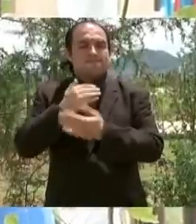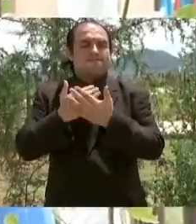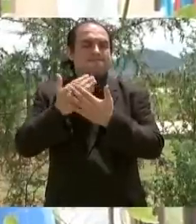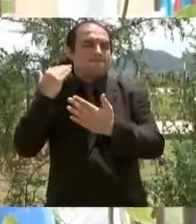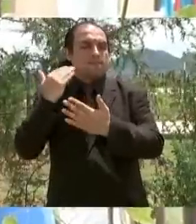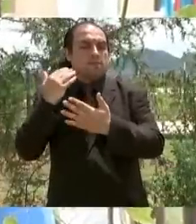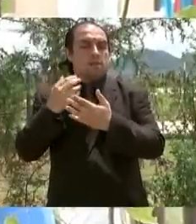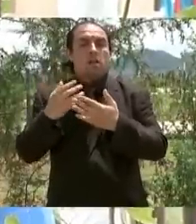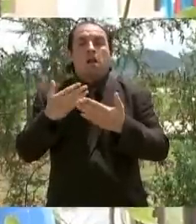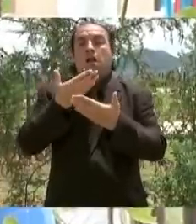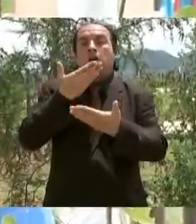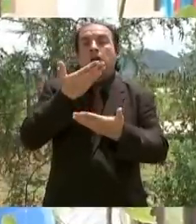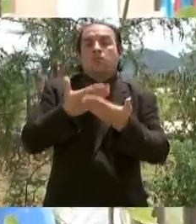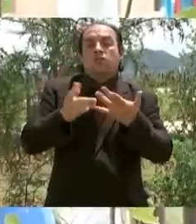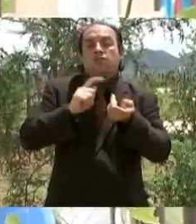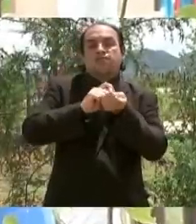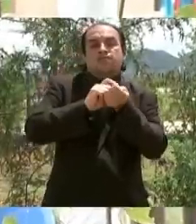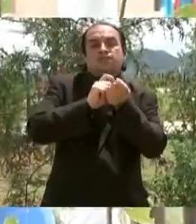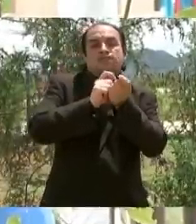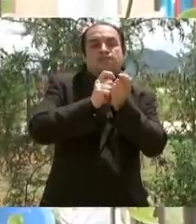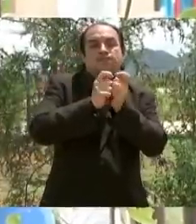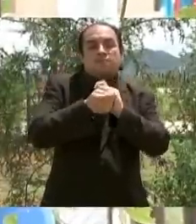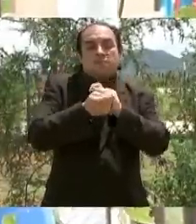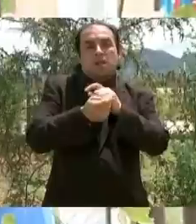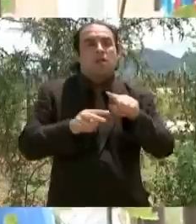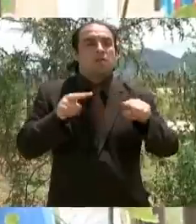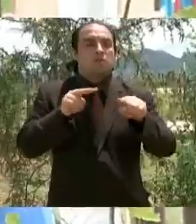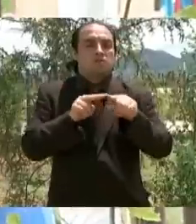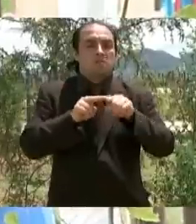parque con árboles,